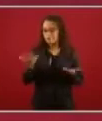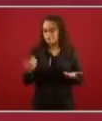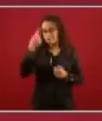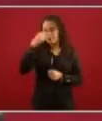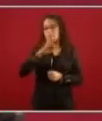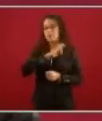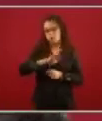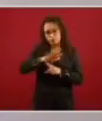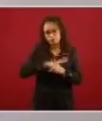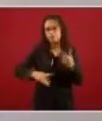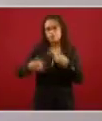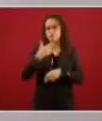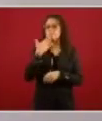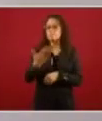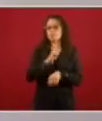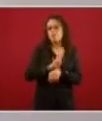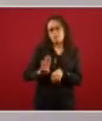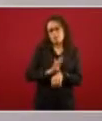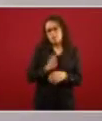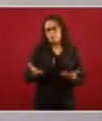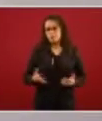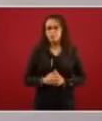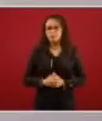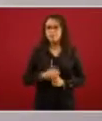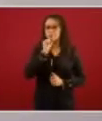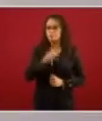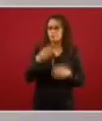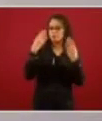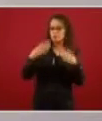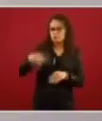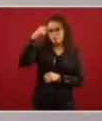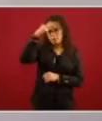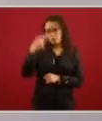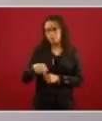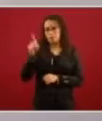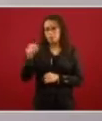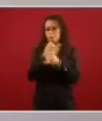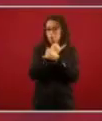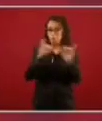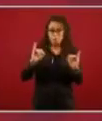todos. Lo mismo, desde luego, el Banco de México es autónomo,